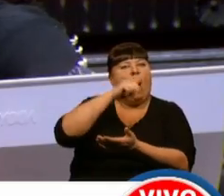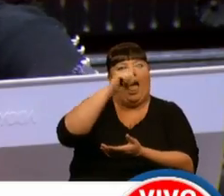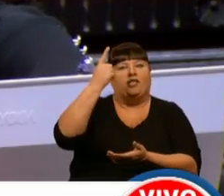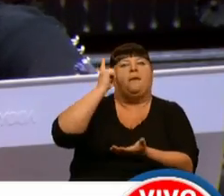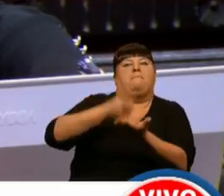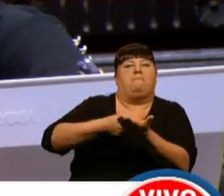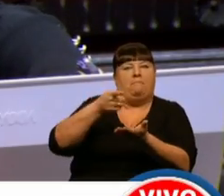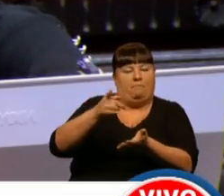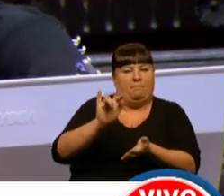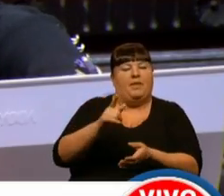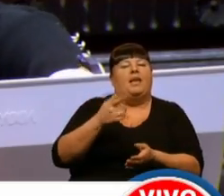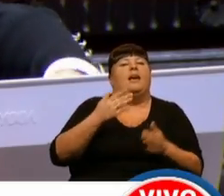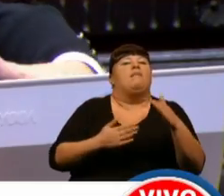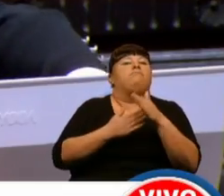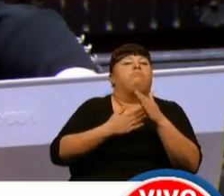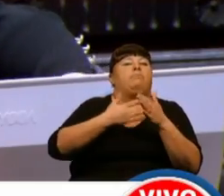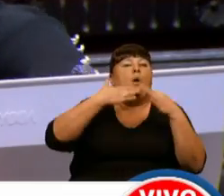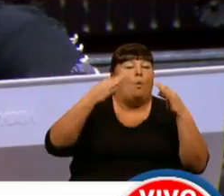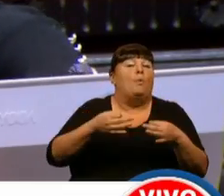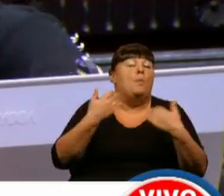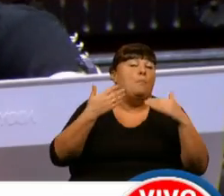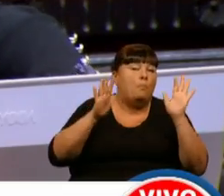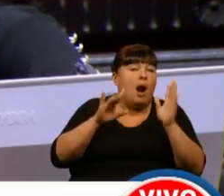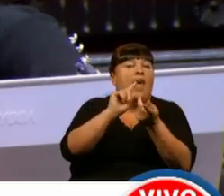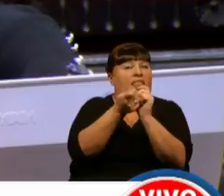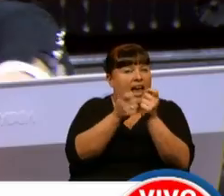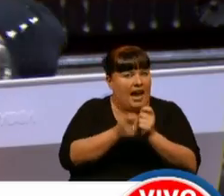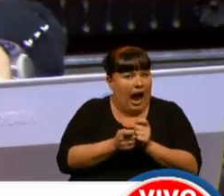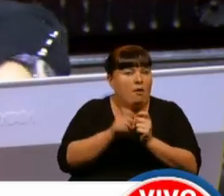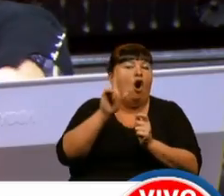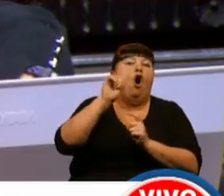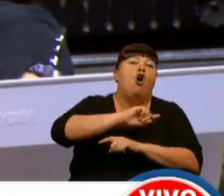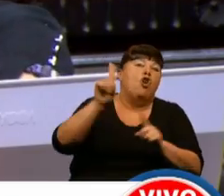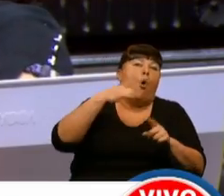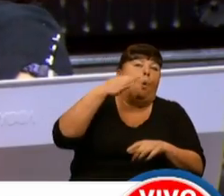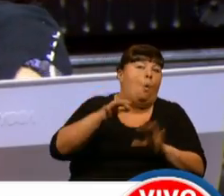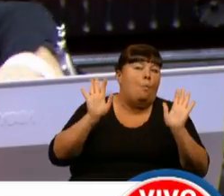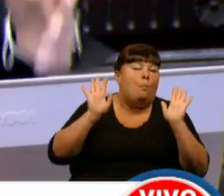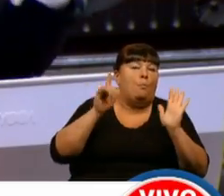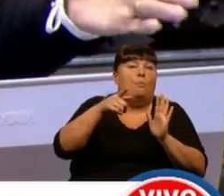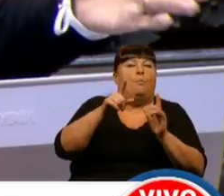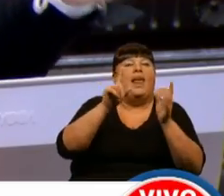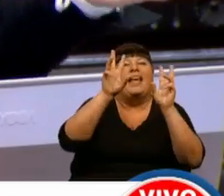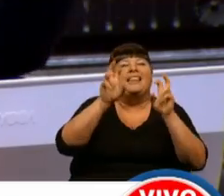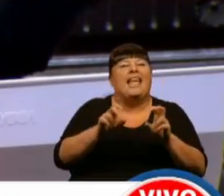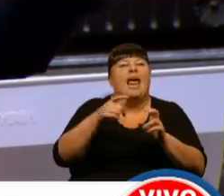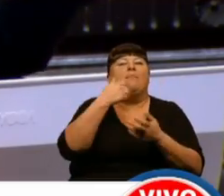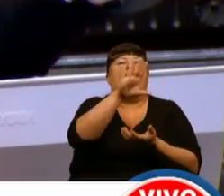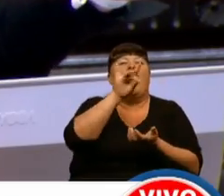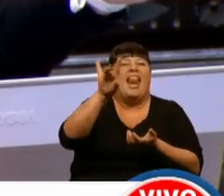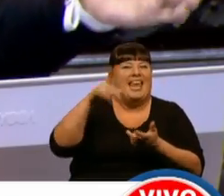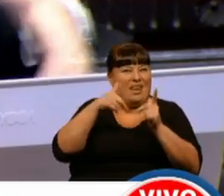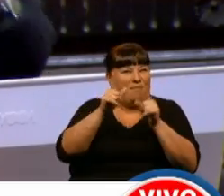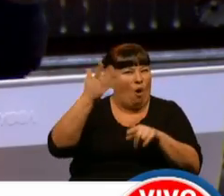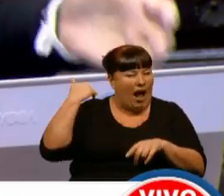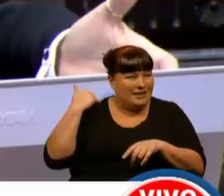y la autoridad de aplicación también puede modificar o exceptuar del cumplimiento de los criterios de elegibilidad que hoy